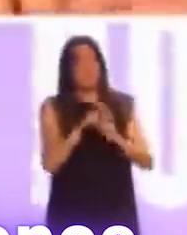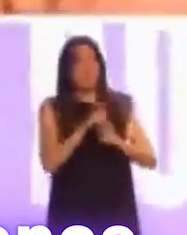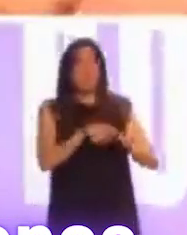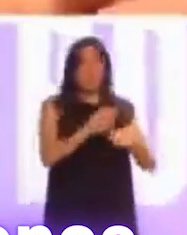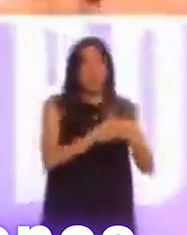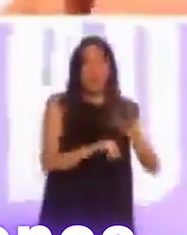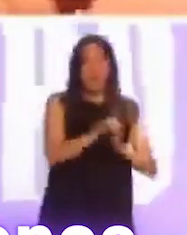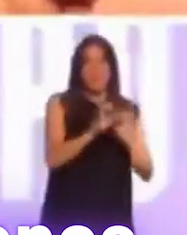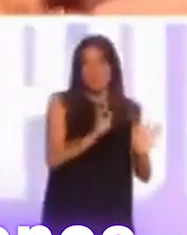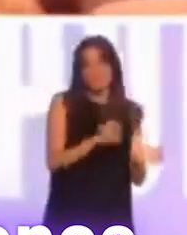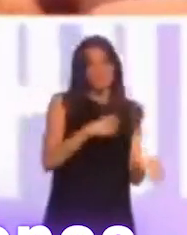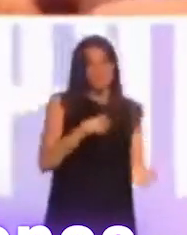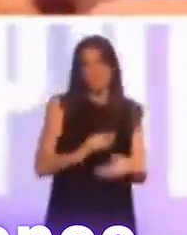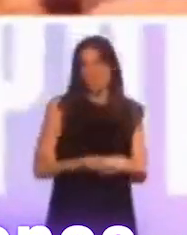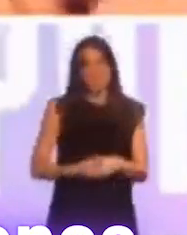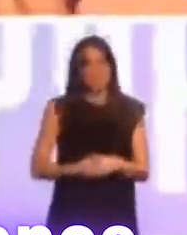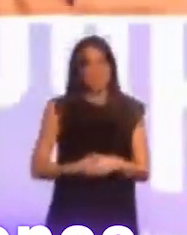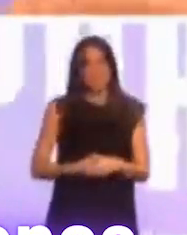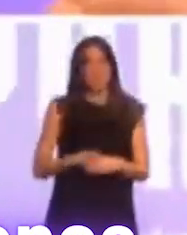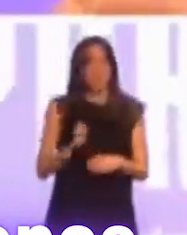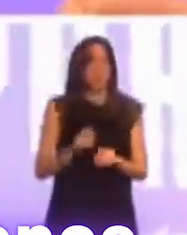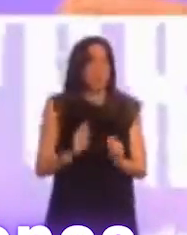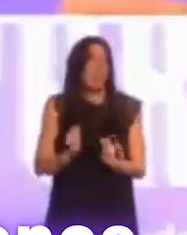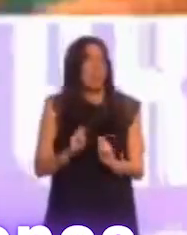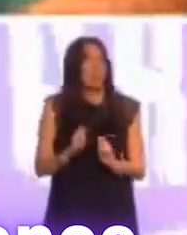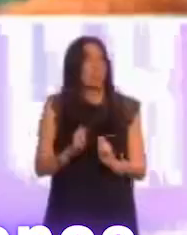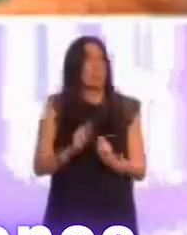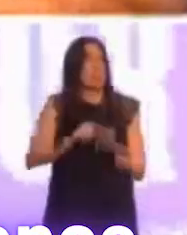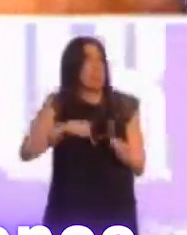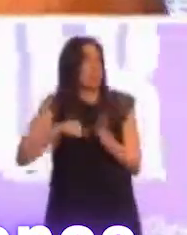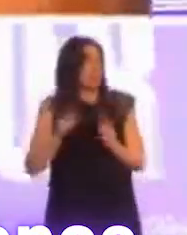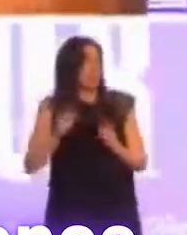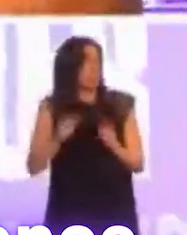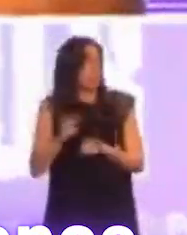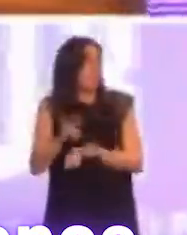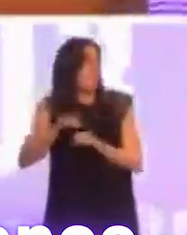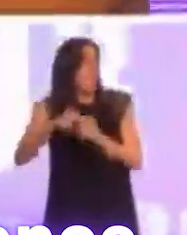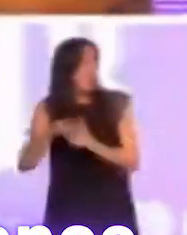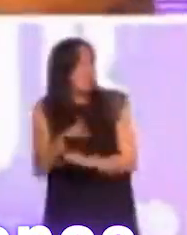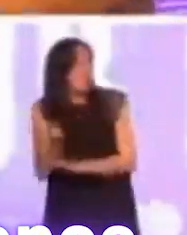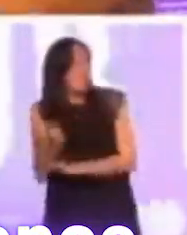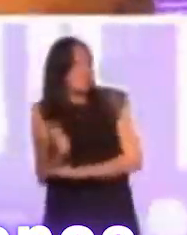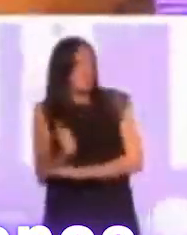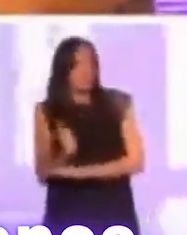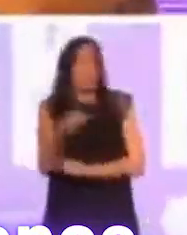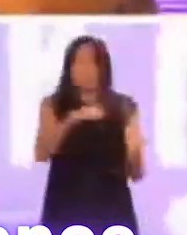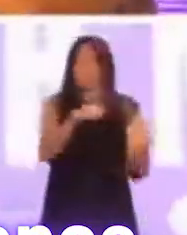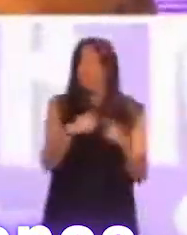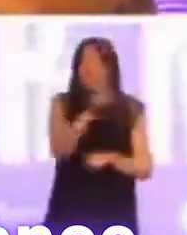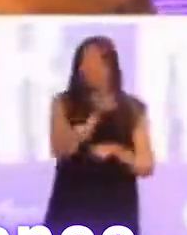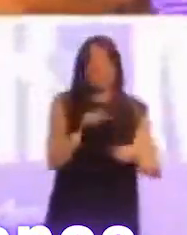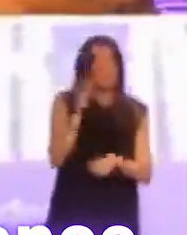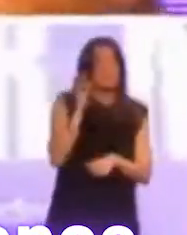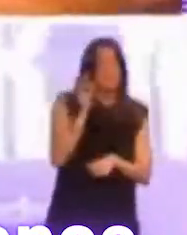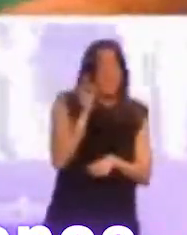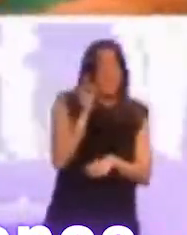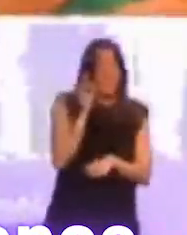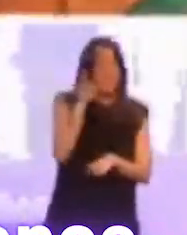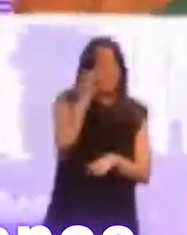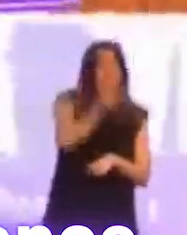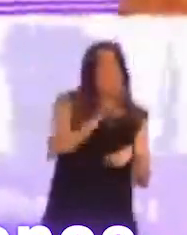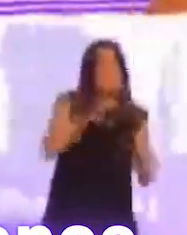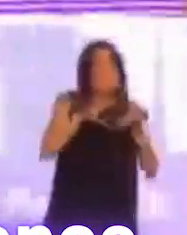sus familiares. Necesitamos que las feministas y los feministas llenen